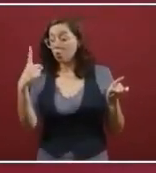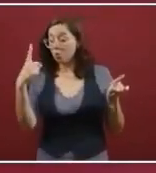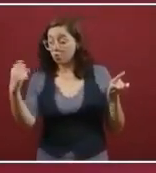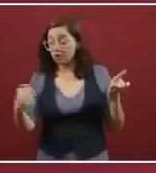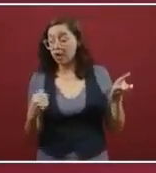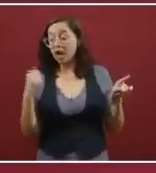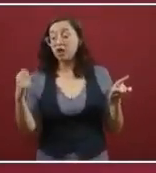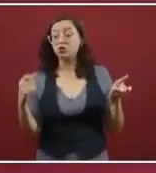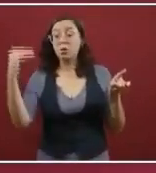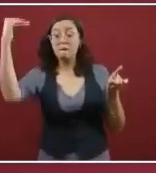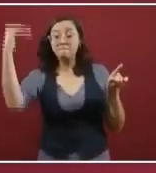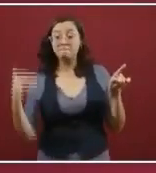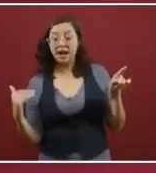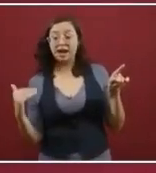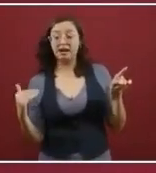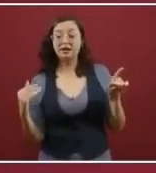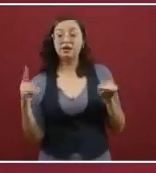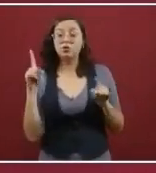a 1,600,000.